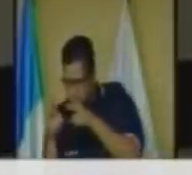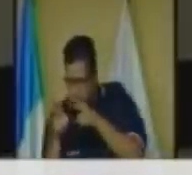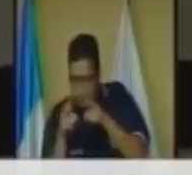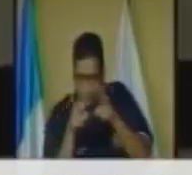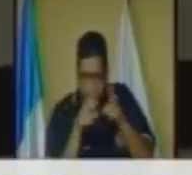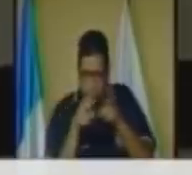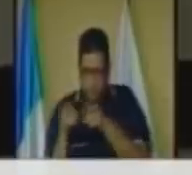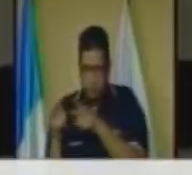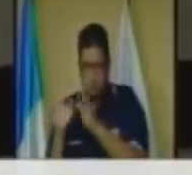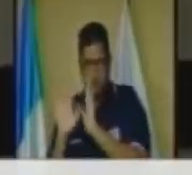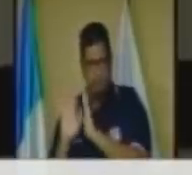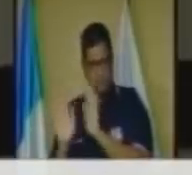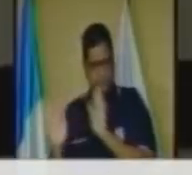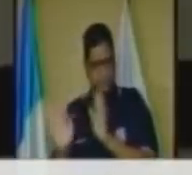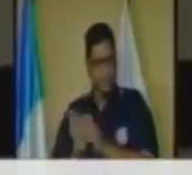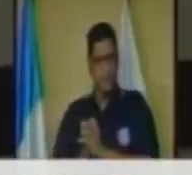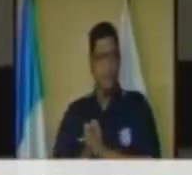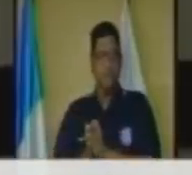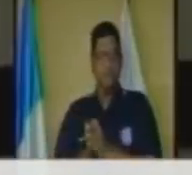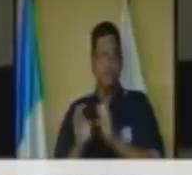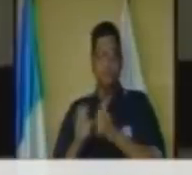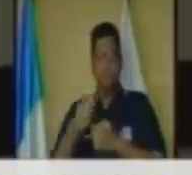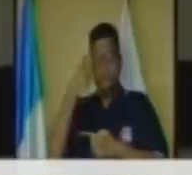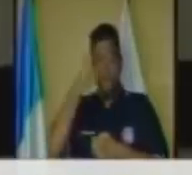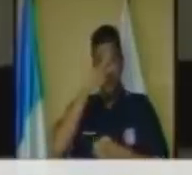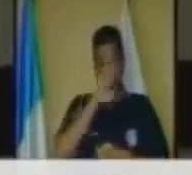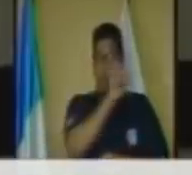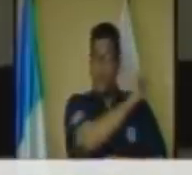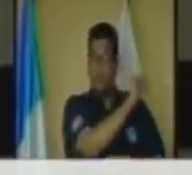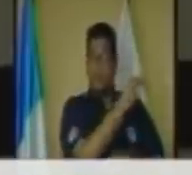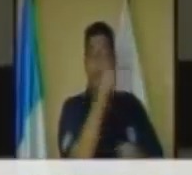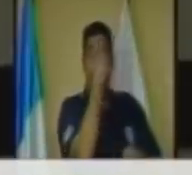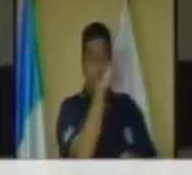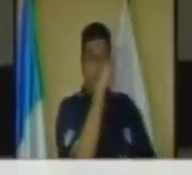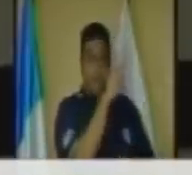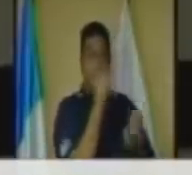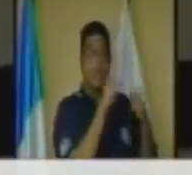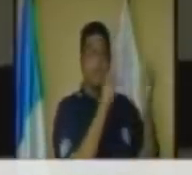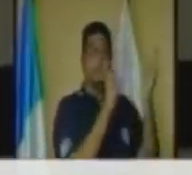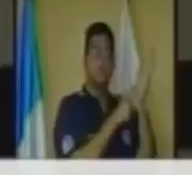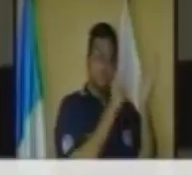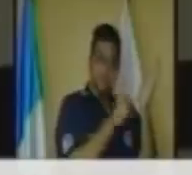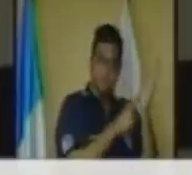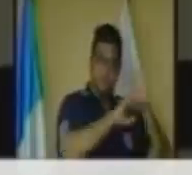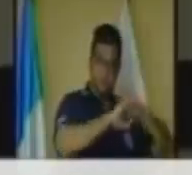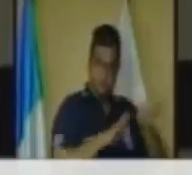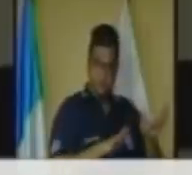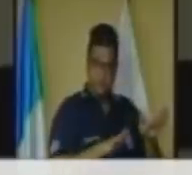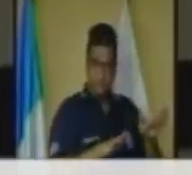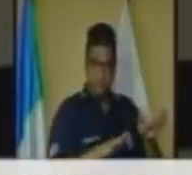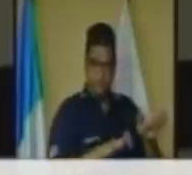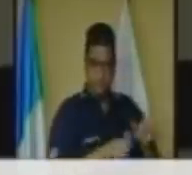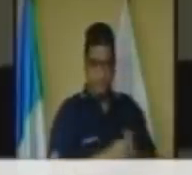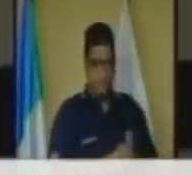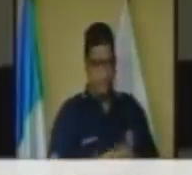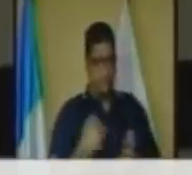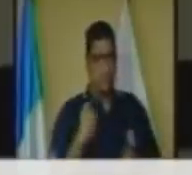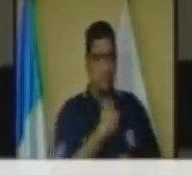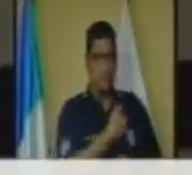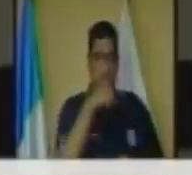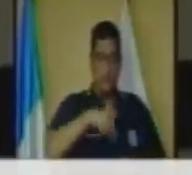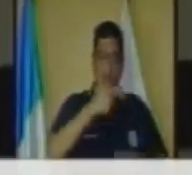en México. México les hizo los exámenes porque nosotros ya nos anticipamos. Incluso el señor